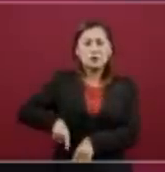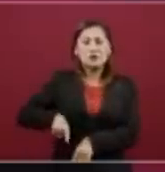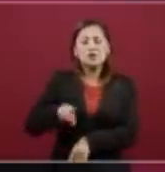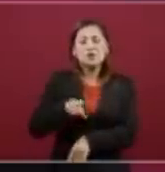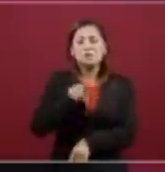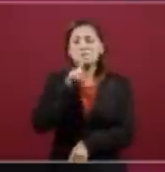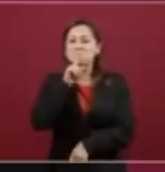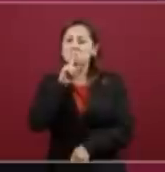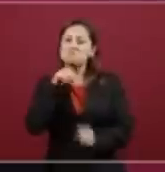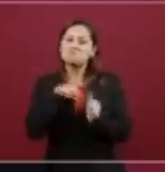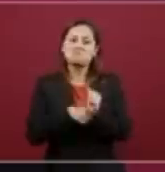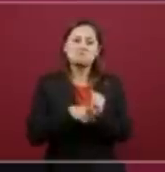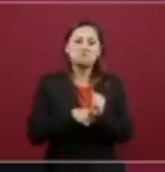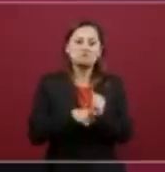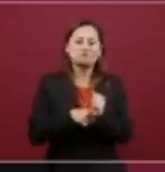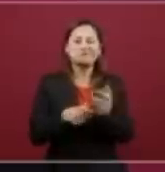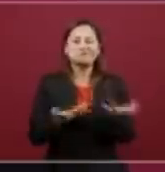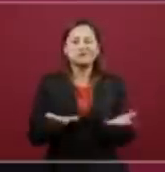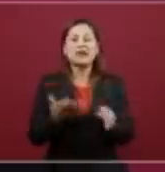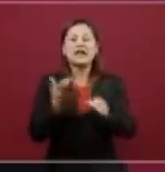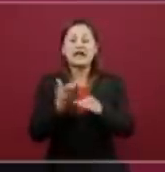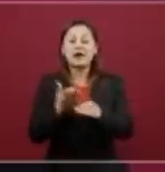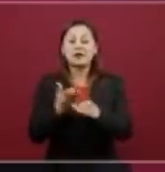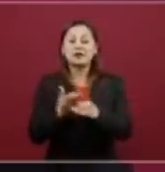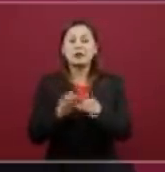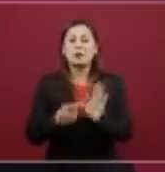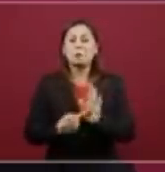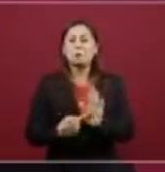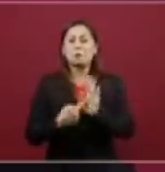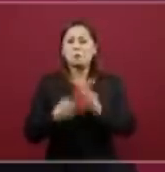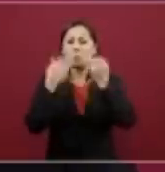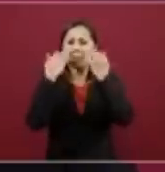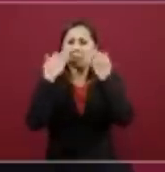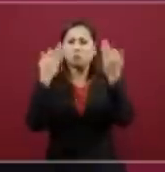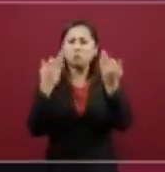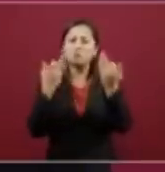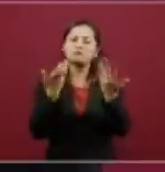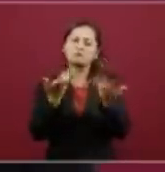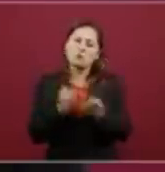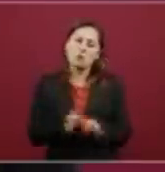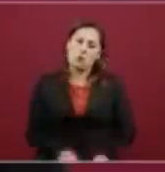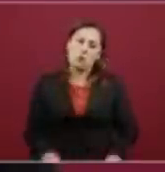Esto es importante decirlo, porque